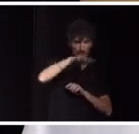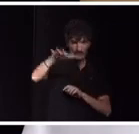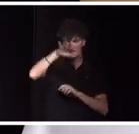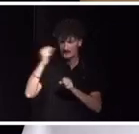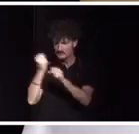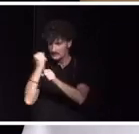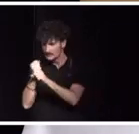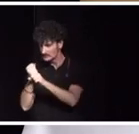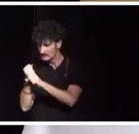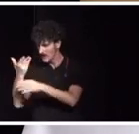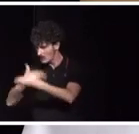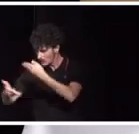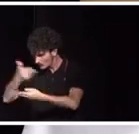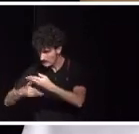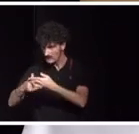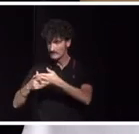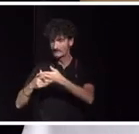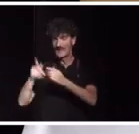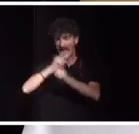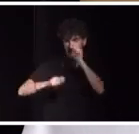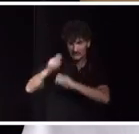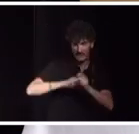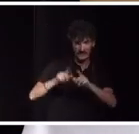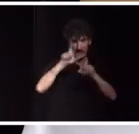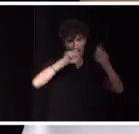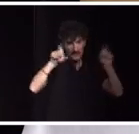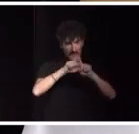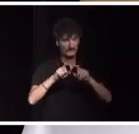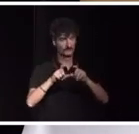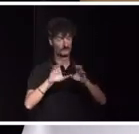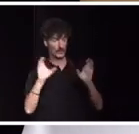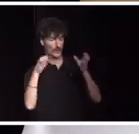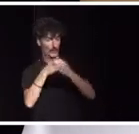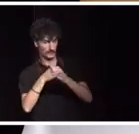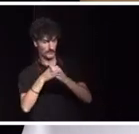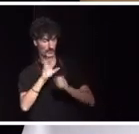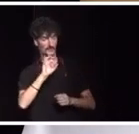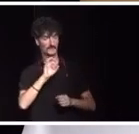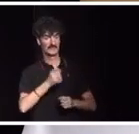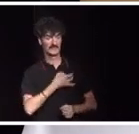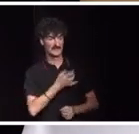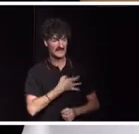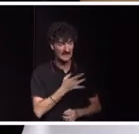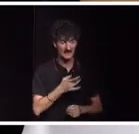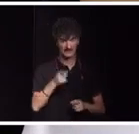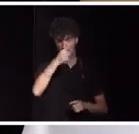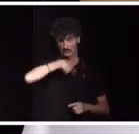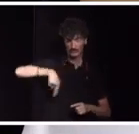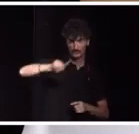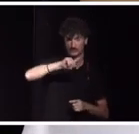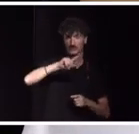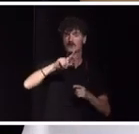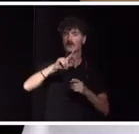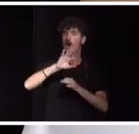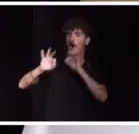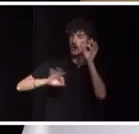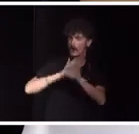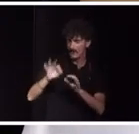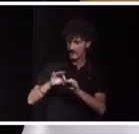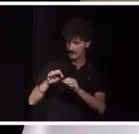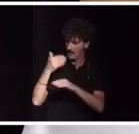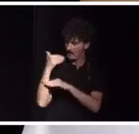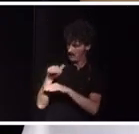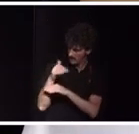trabaja mano a mano con las asociaciones, con las entidades, con los colectivos, con los sindicatos, con toda la gente organizada en la